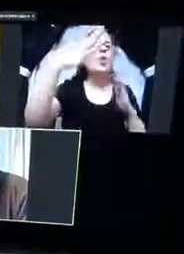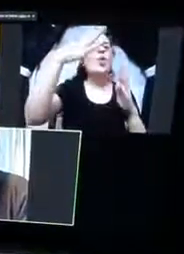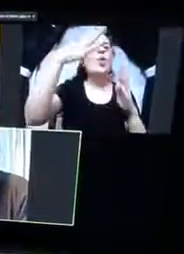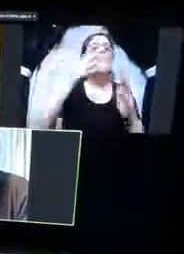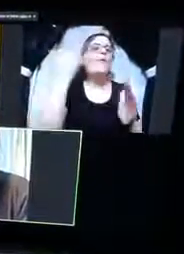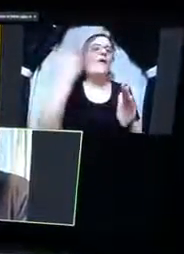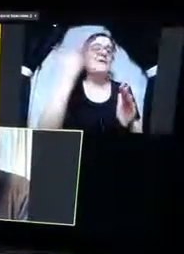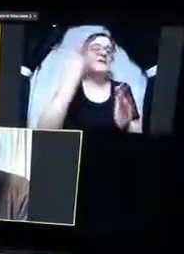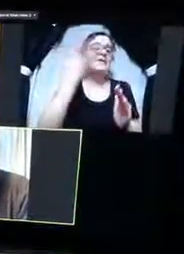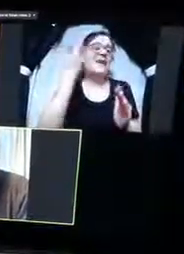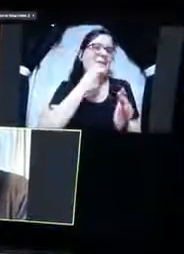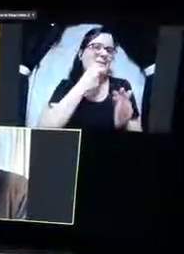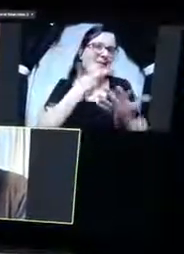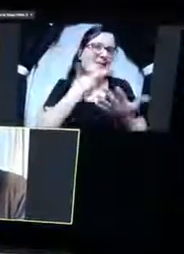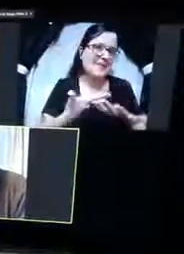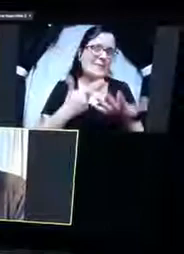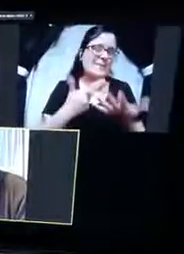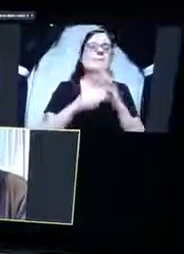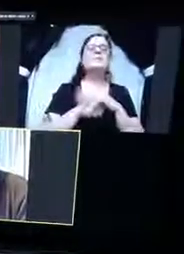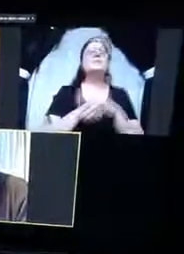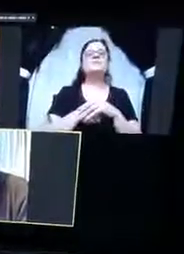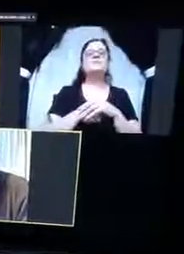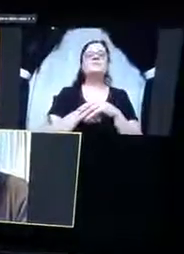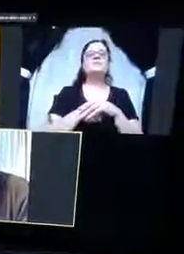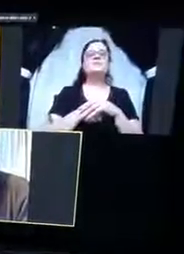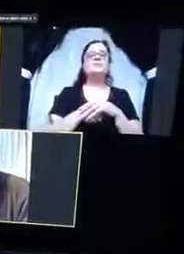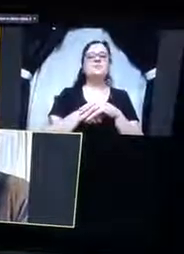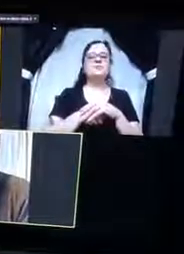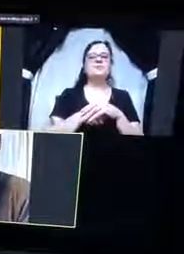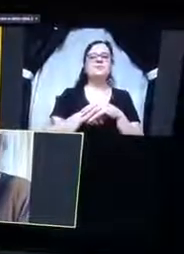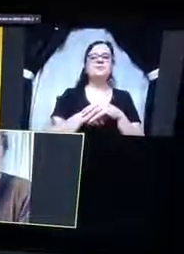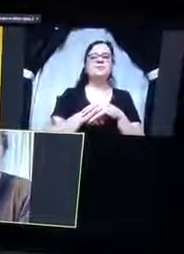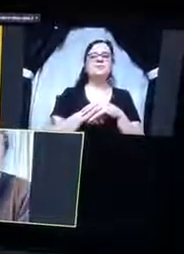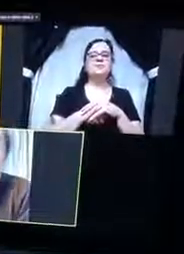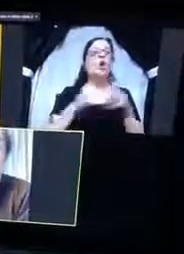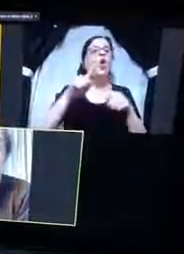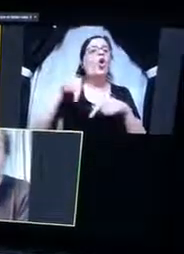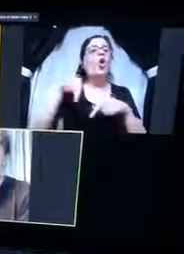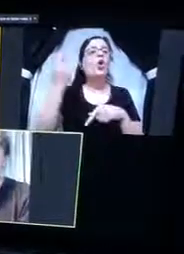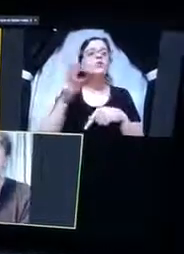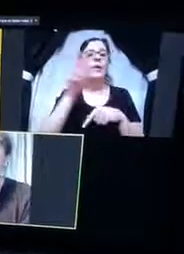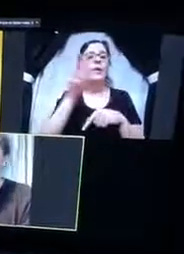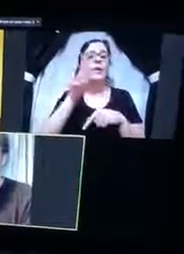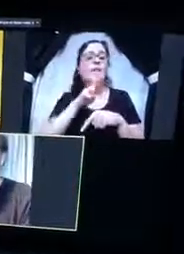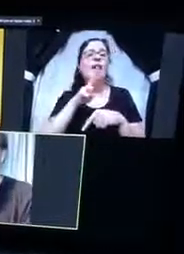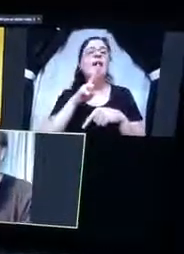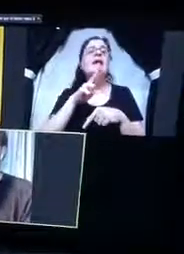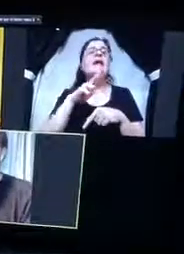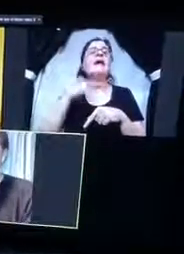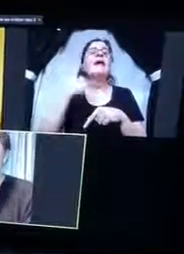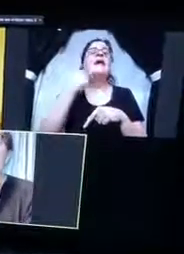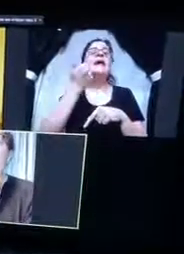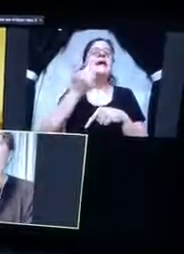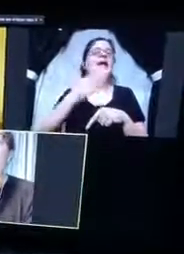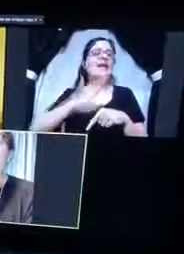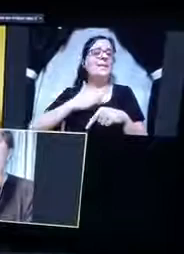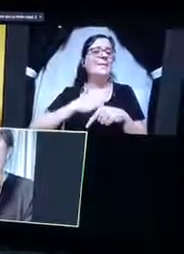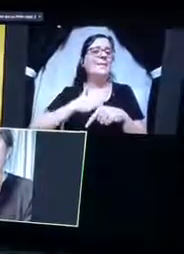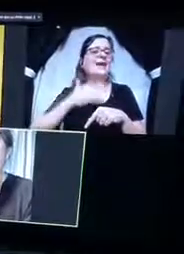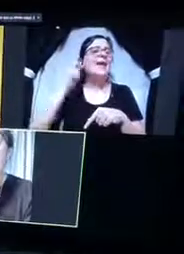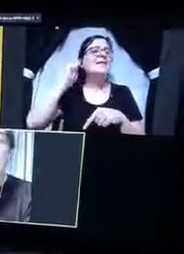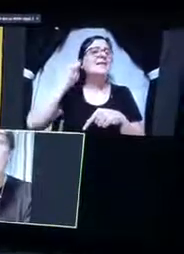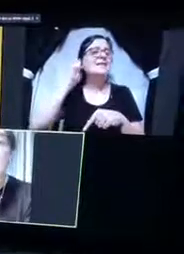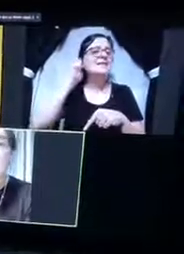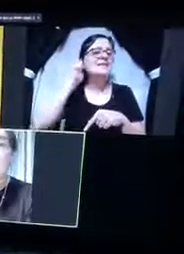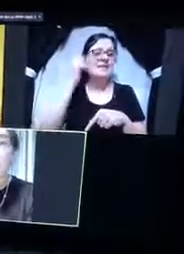Acá dice, mi hija empezó a perder su audición a los 6 años. Muchas gracias. Sí, Jenny, todo lo que son pérdidas